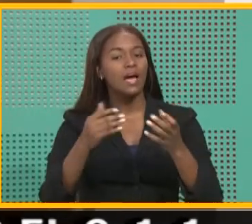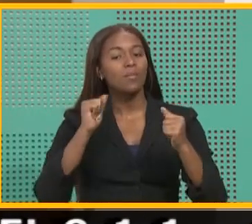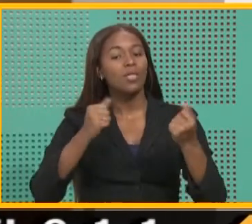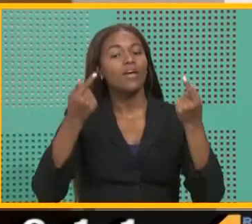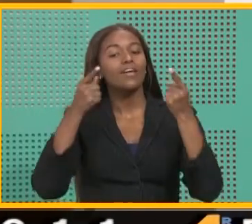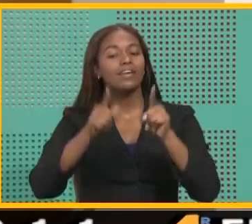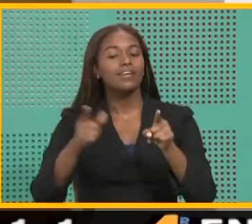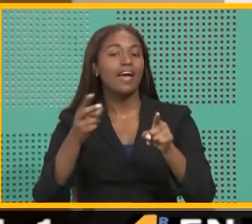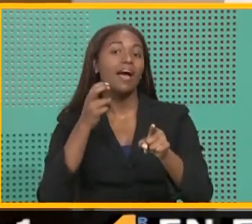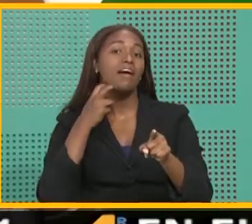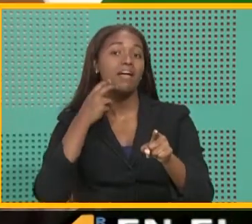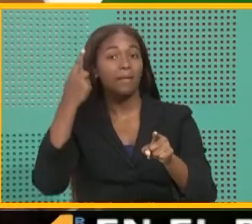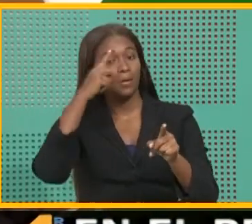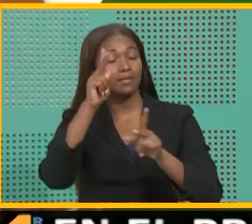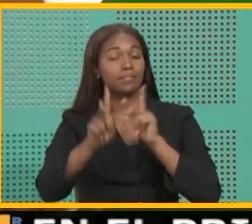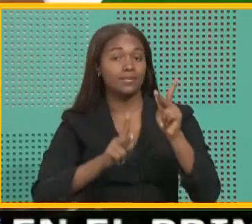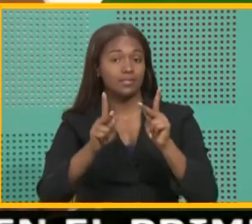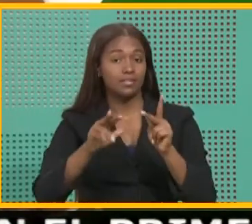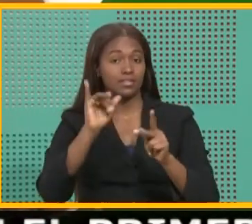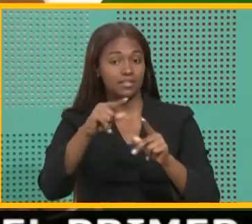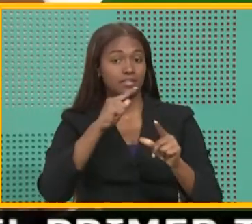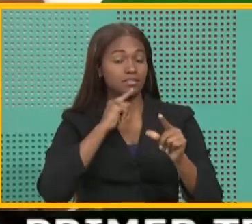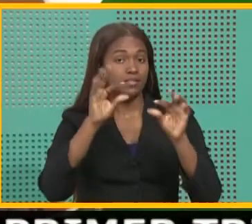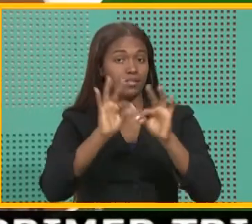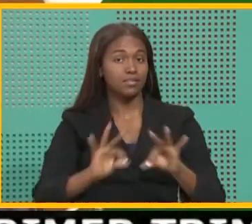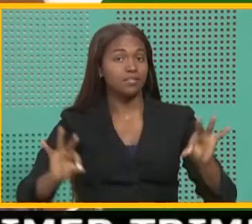manera gratuita para el público. Y es importante